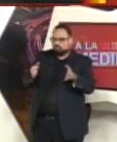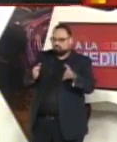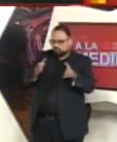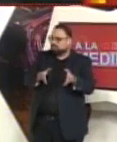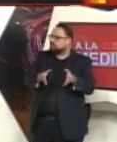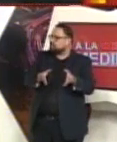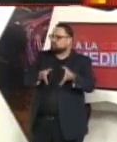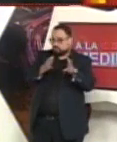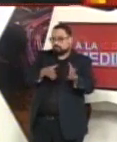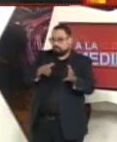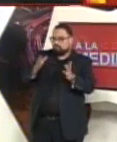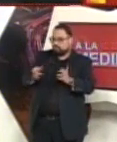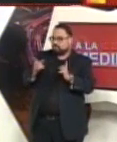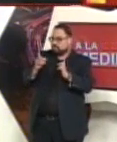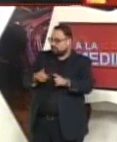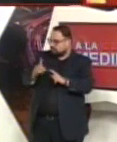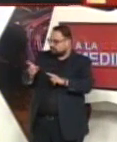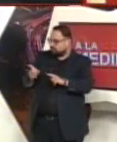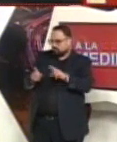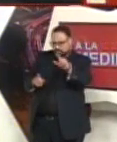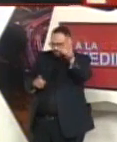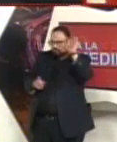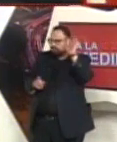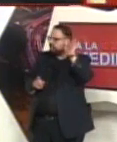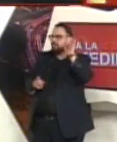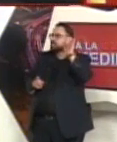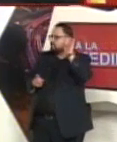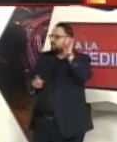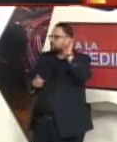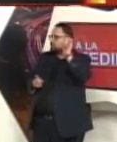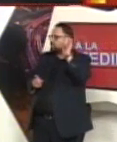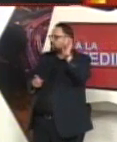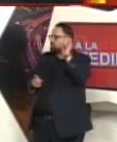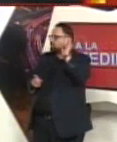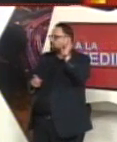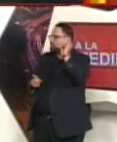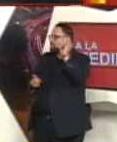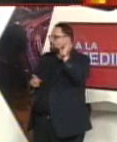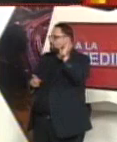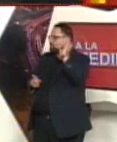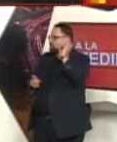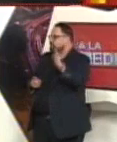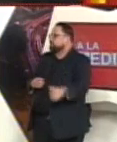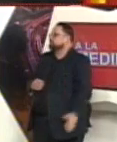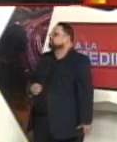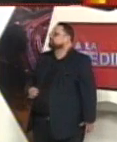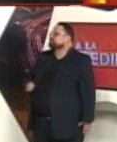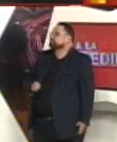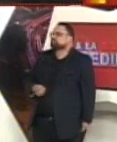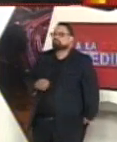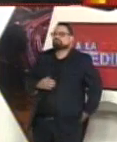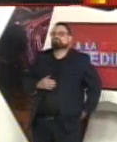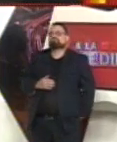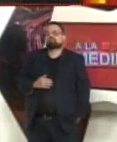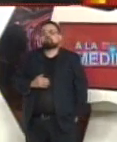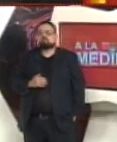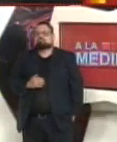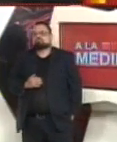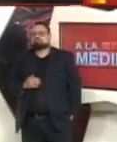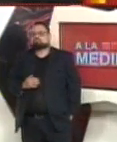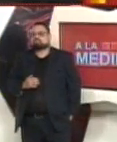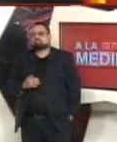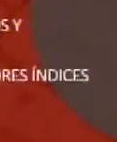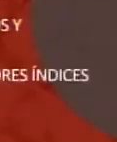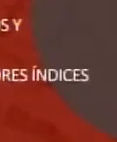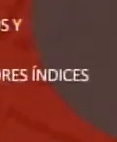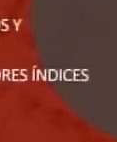algún tema de estos y hacer políticas reales estatales que prevengan y que combatan el problema de la trata en guatemala - con datos lleguen con